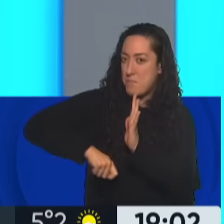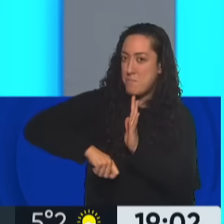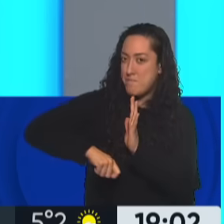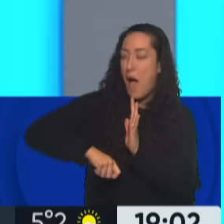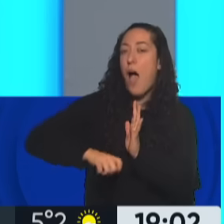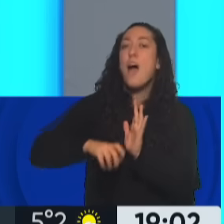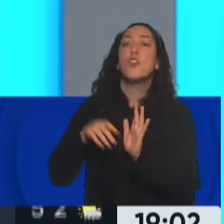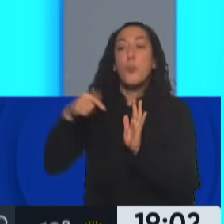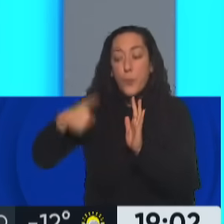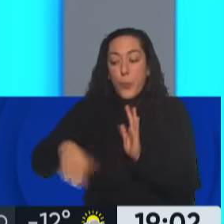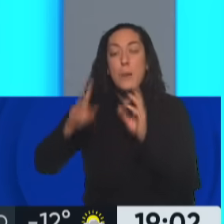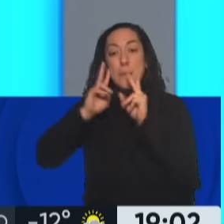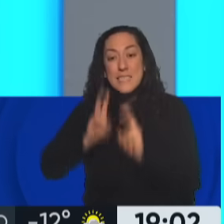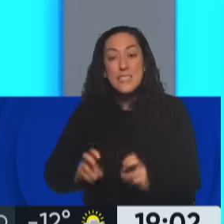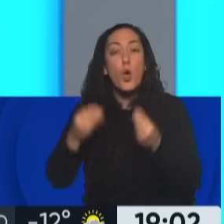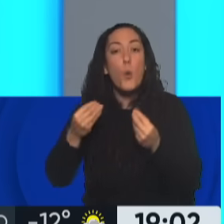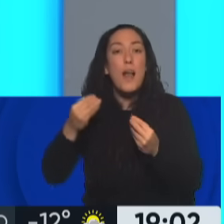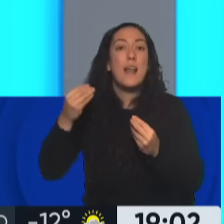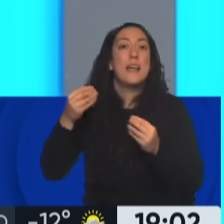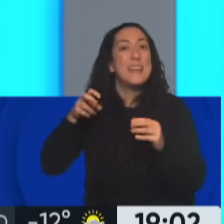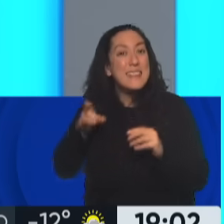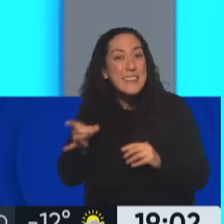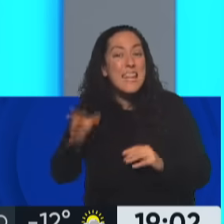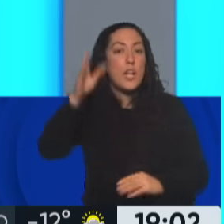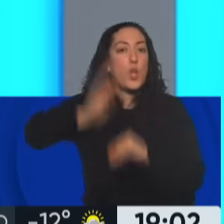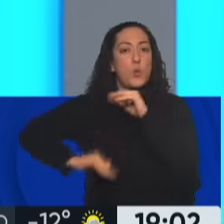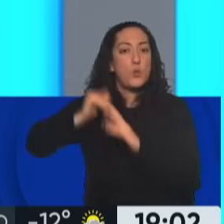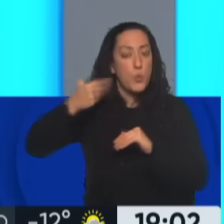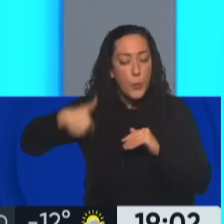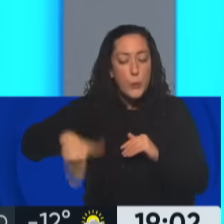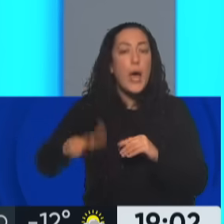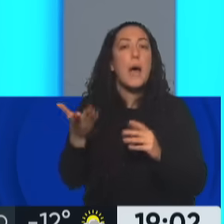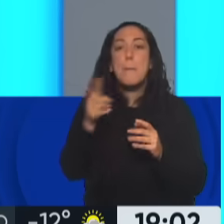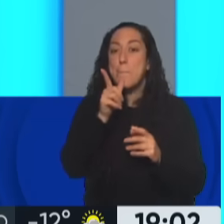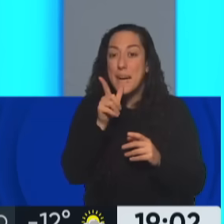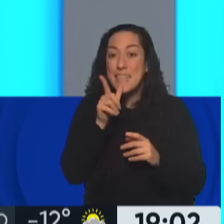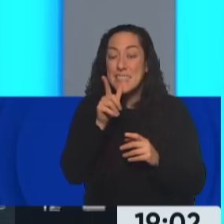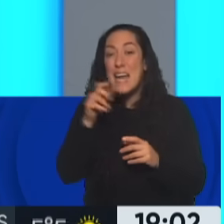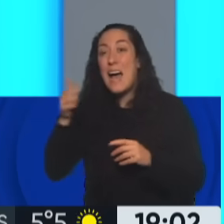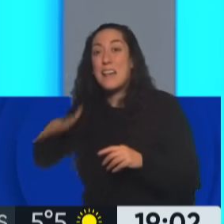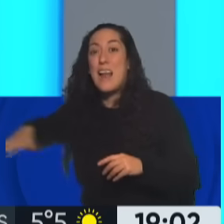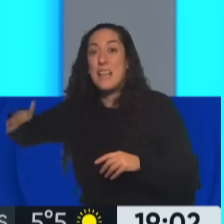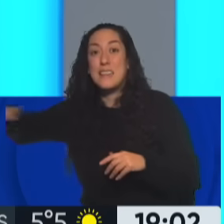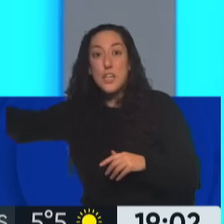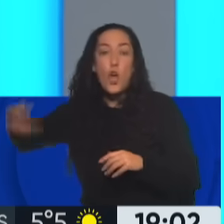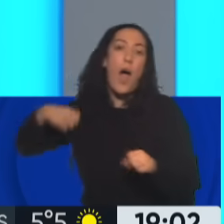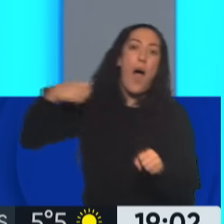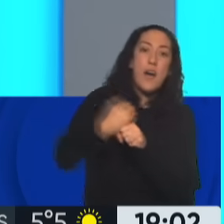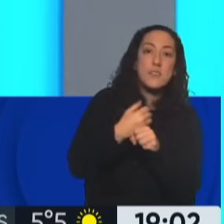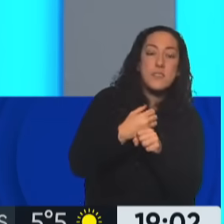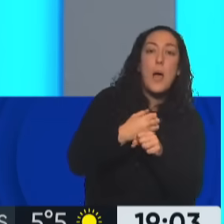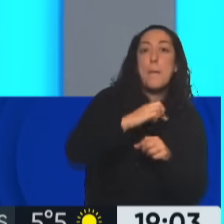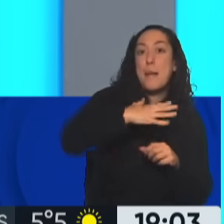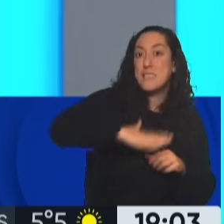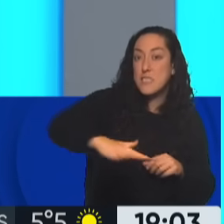empezarían con las investigaciones de la construcción de un tren que trasladaría desde el Atlántico hacia el Pacífico, llegando al